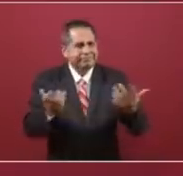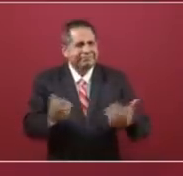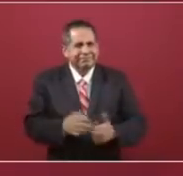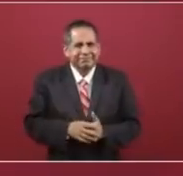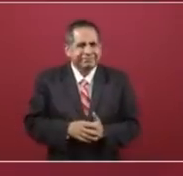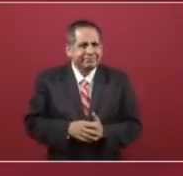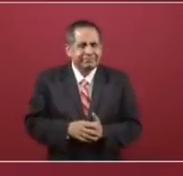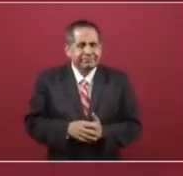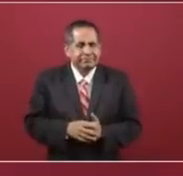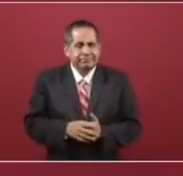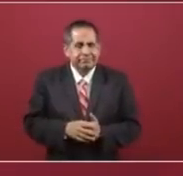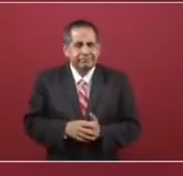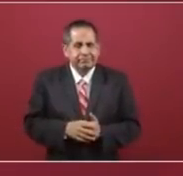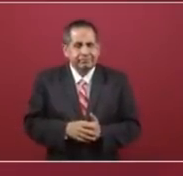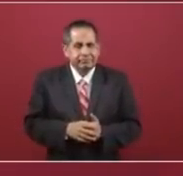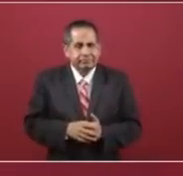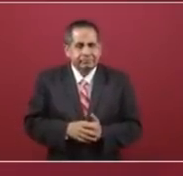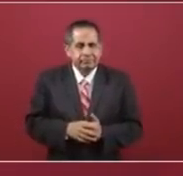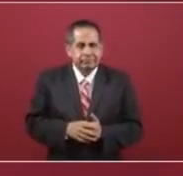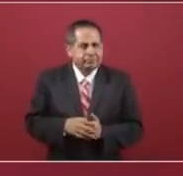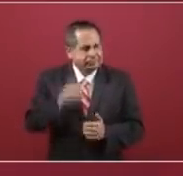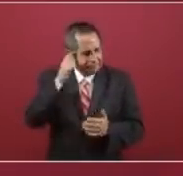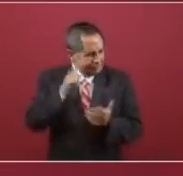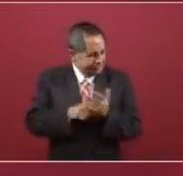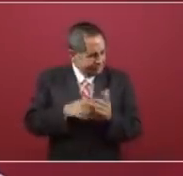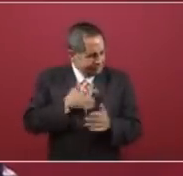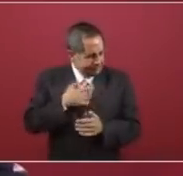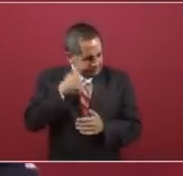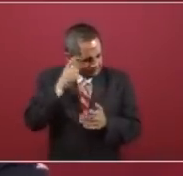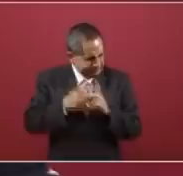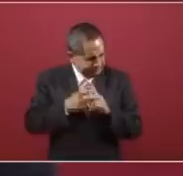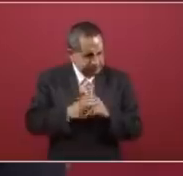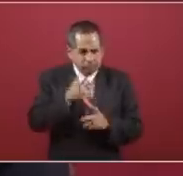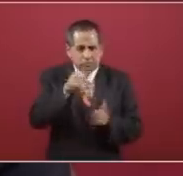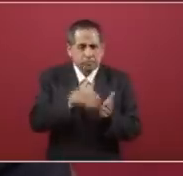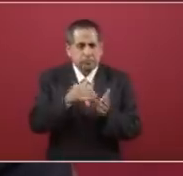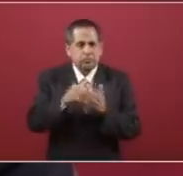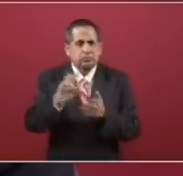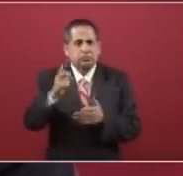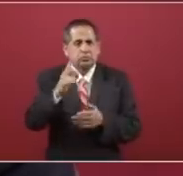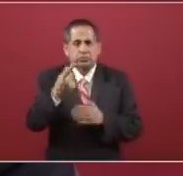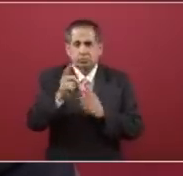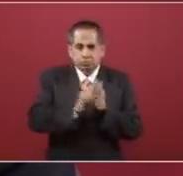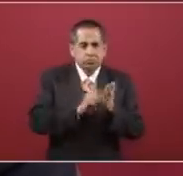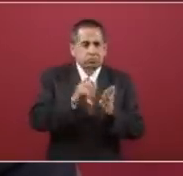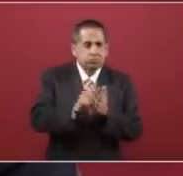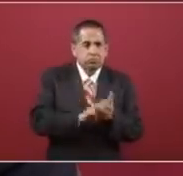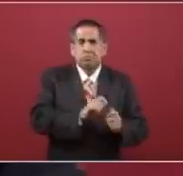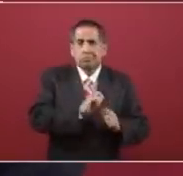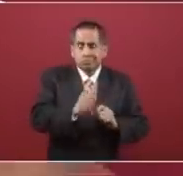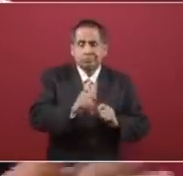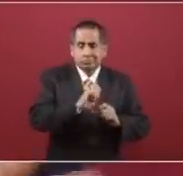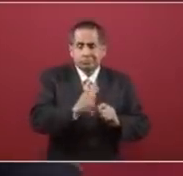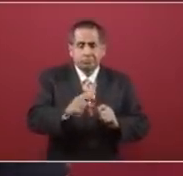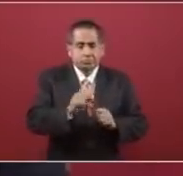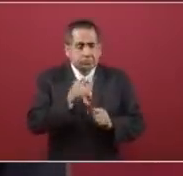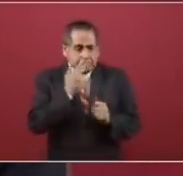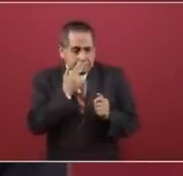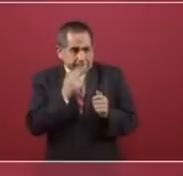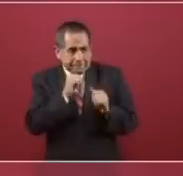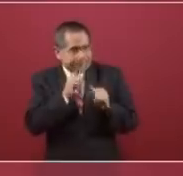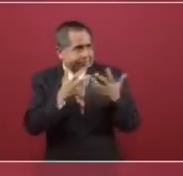Eh creo que un millón de dólares al mes. Sin usar la